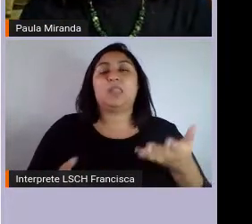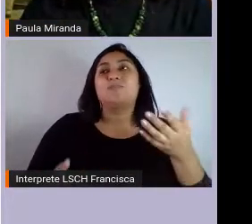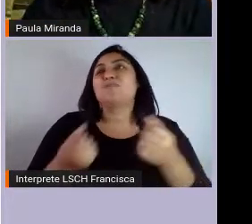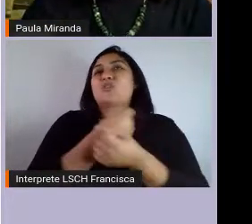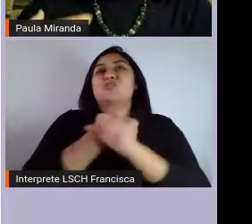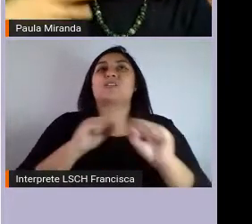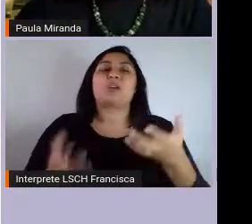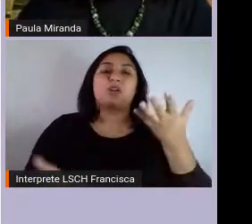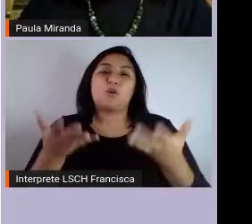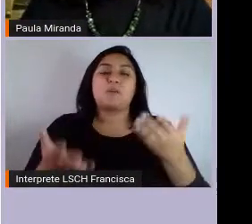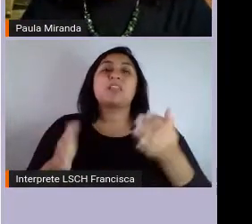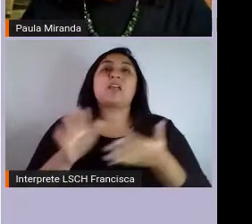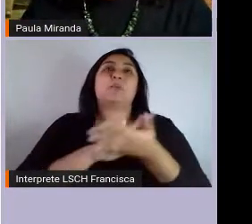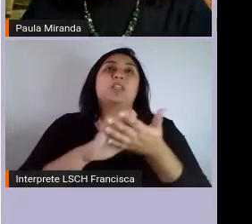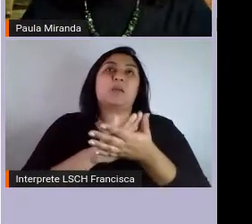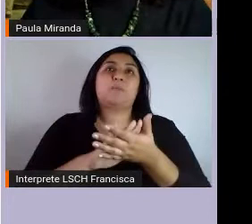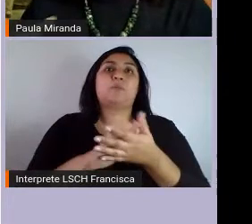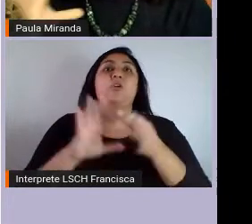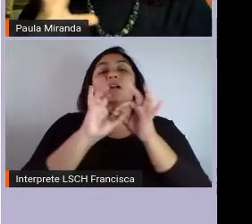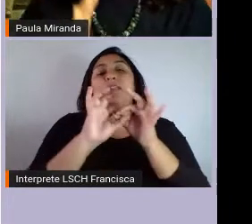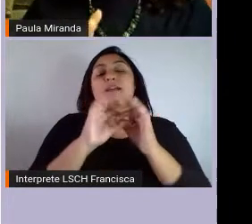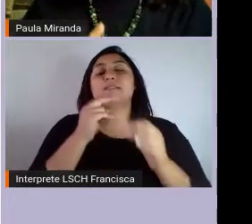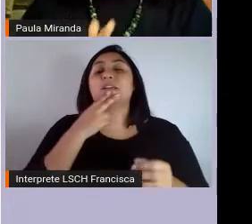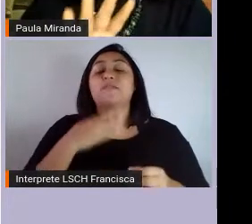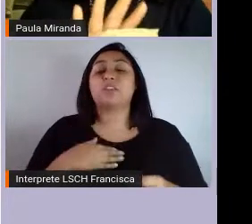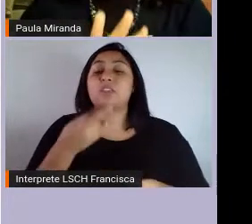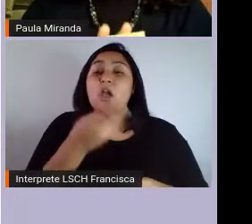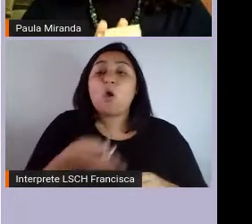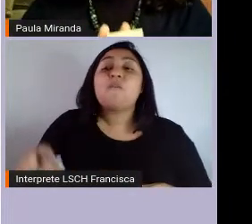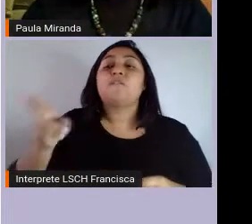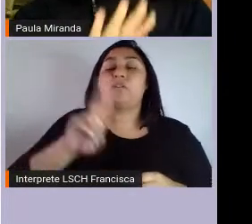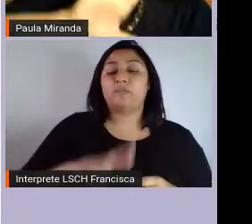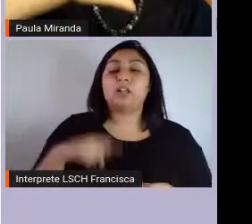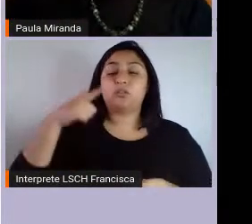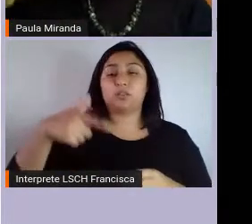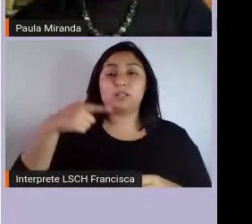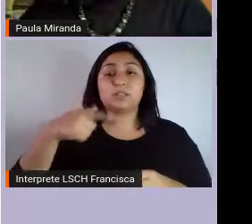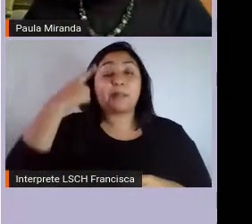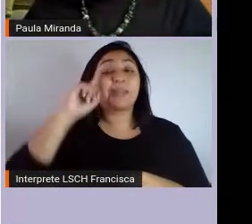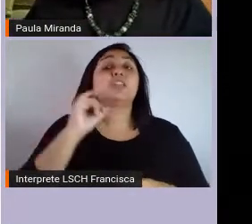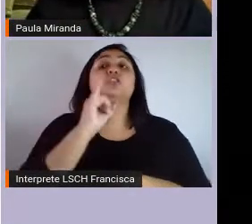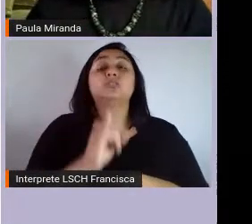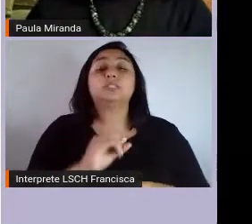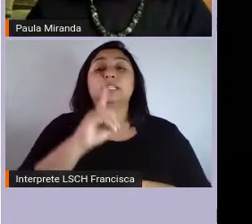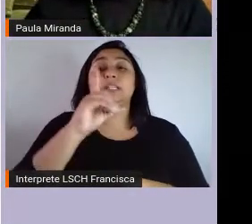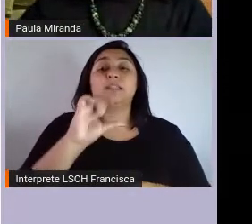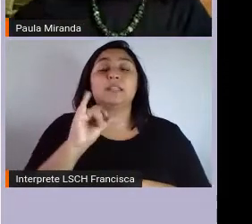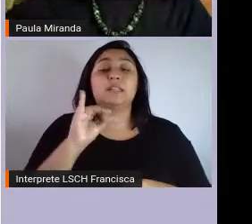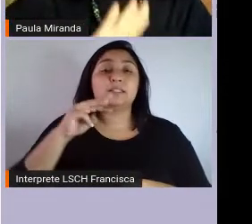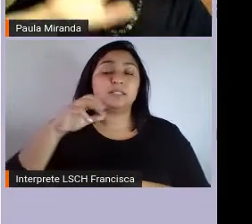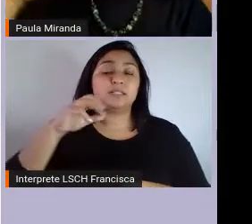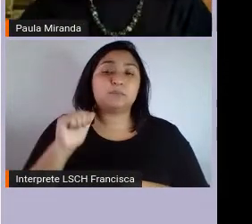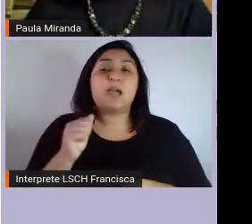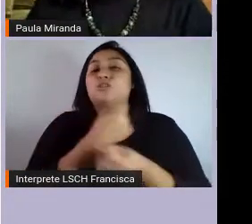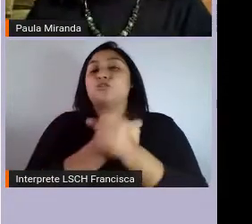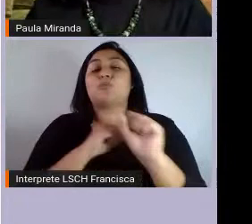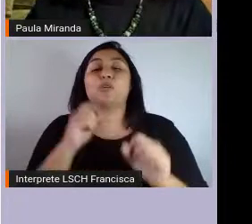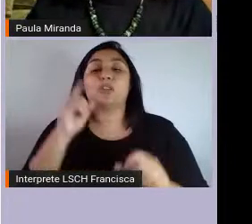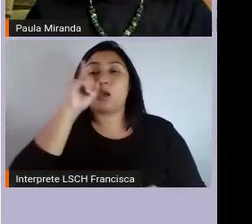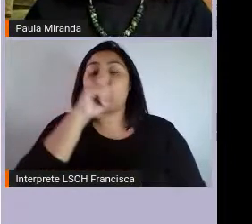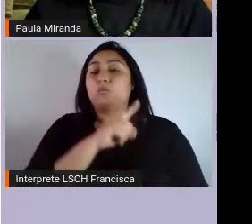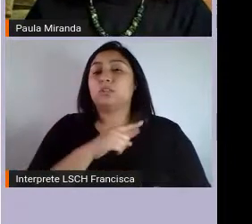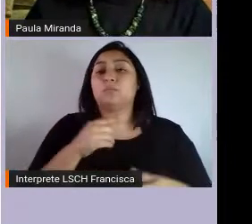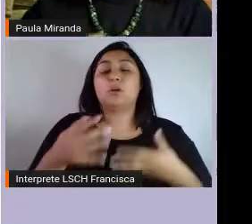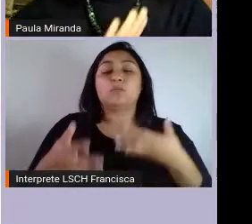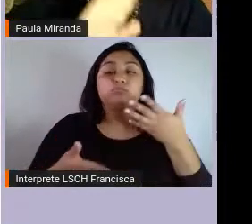canción como Gracias a la Vida o como Volver a los 17, pero sin embargo, sin las décimas, no existirían las últimas composiciones, no existirían